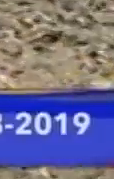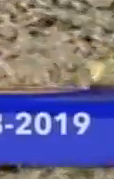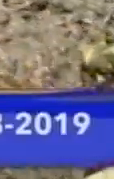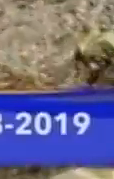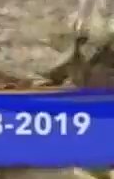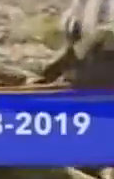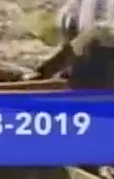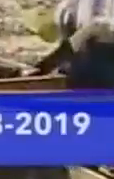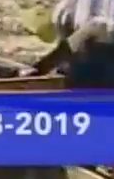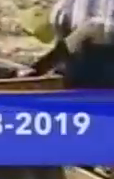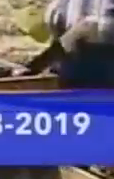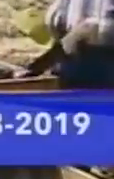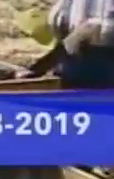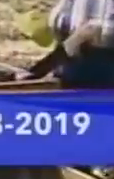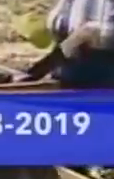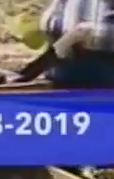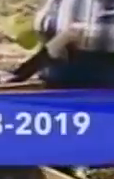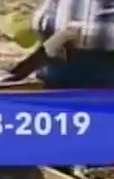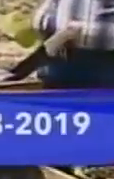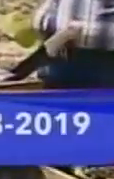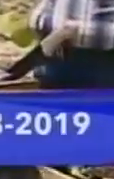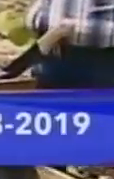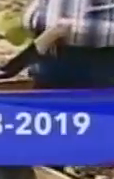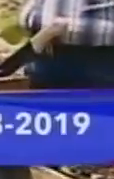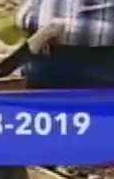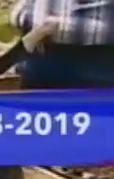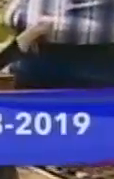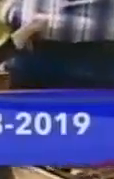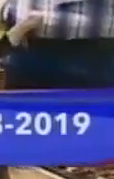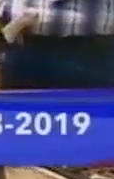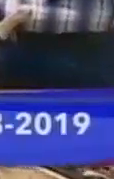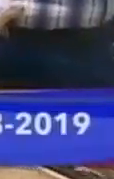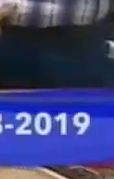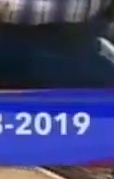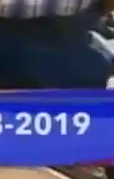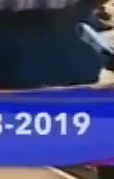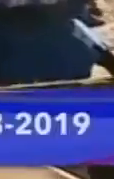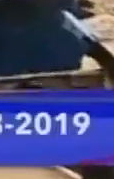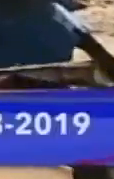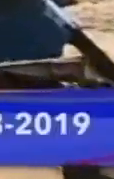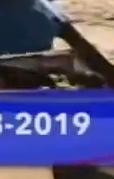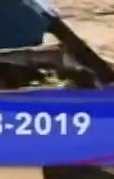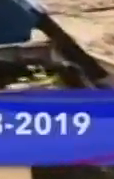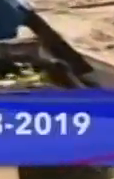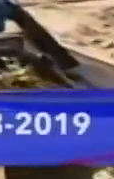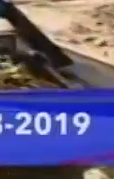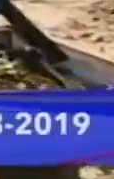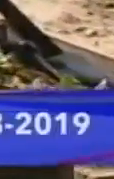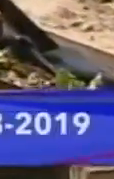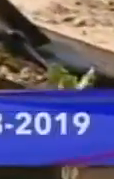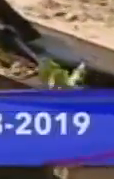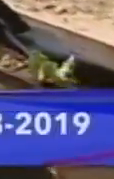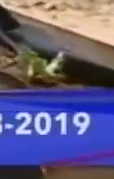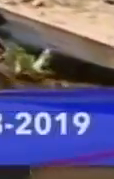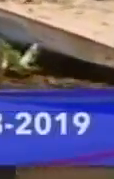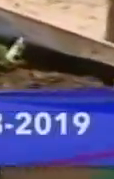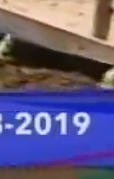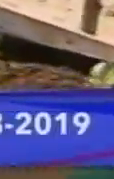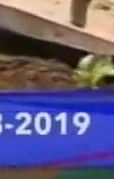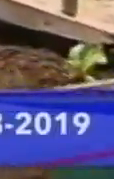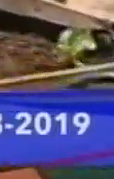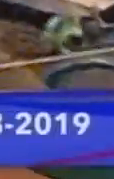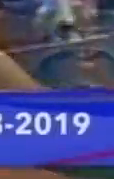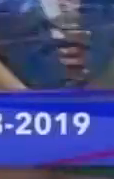del punto y círculo, puesto que aquí estamos dentro de un urbanismo y pues ahí hay una brigada bastante fuerte. Inclusive hemos